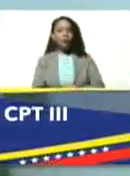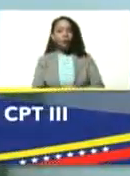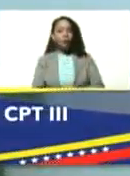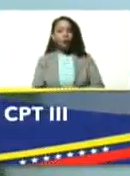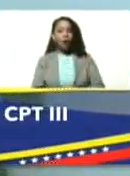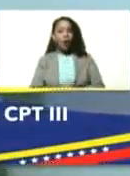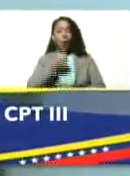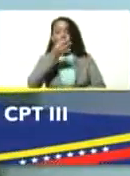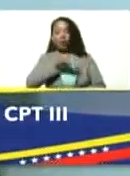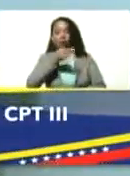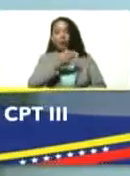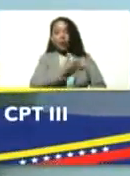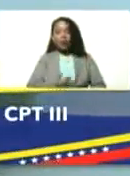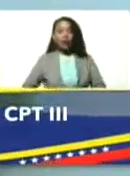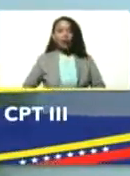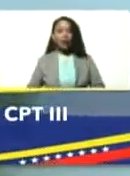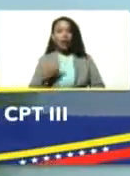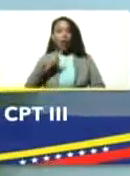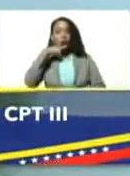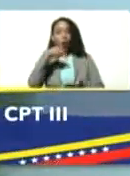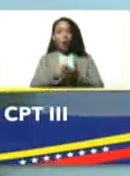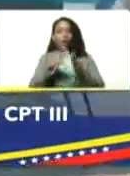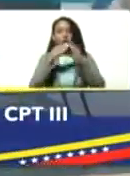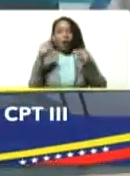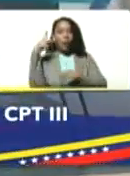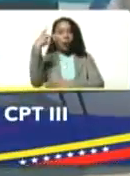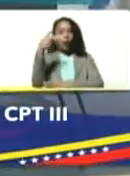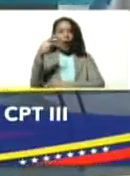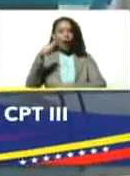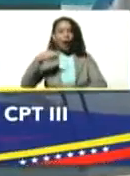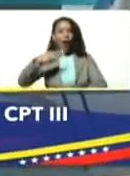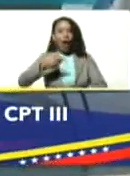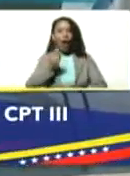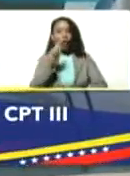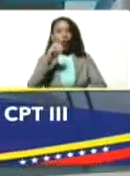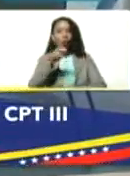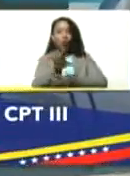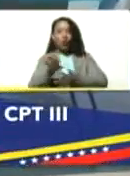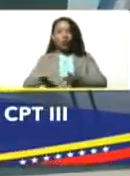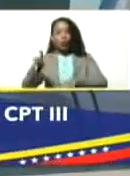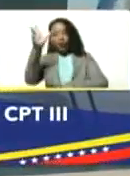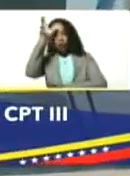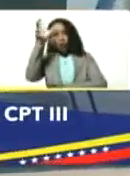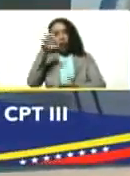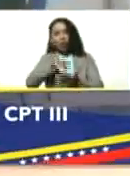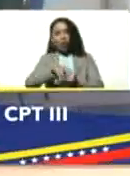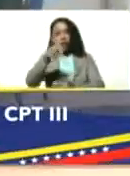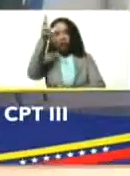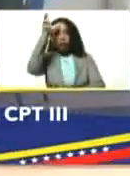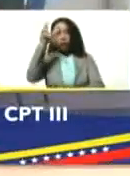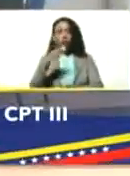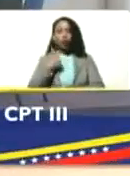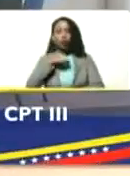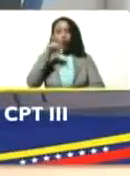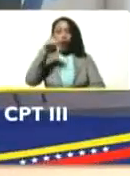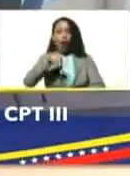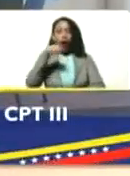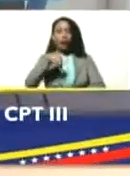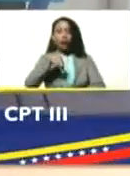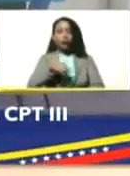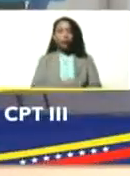tardes, presidente. En nombre de toda la parroquia El Hato, del municipio Falcón, estado Falcón, nos encontramos